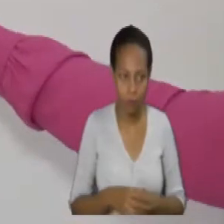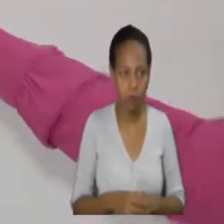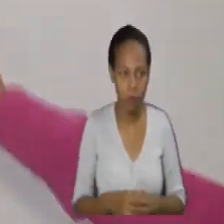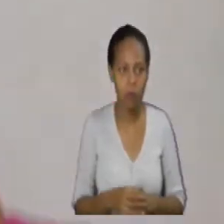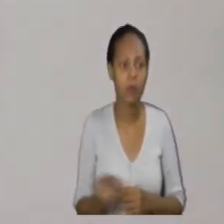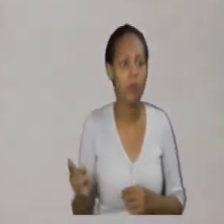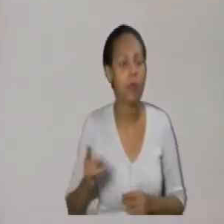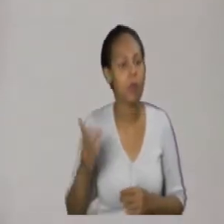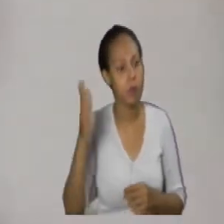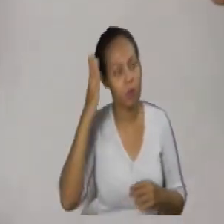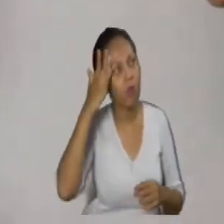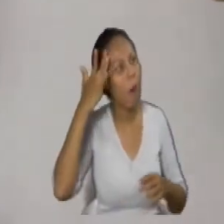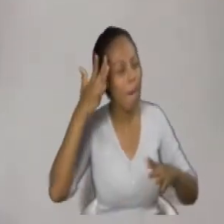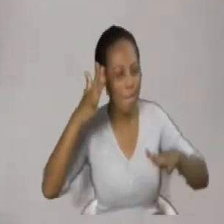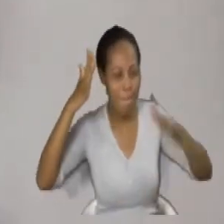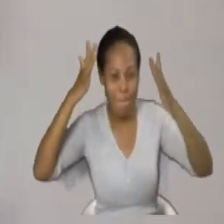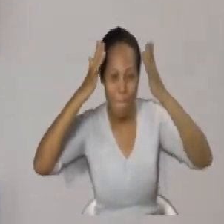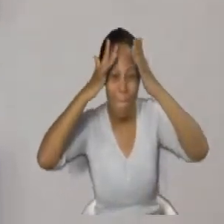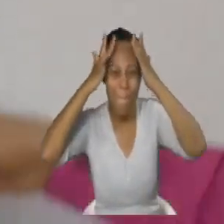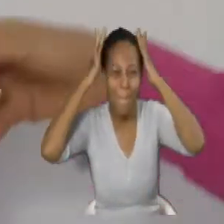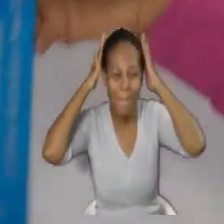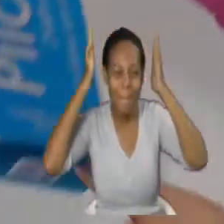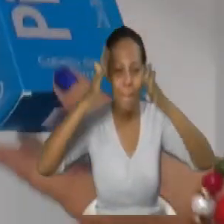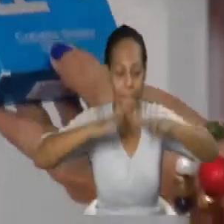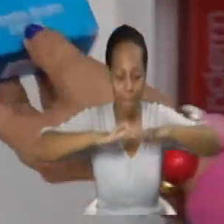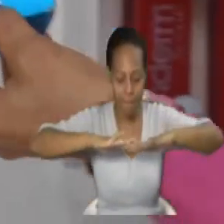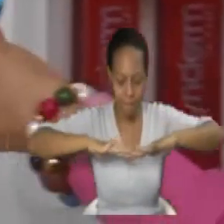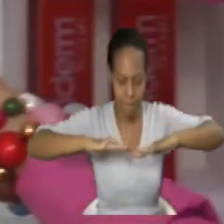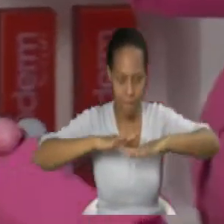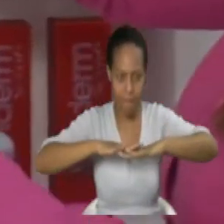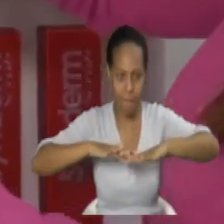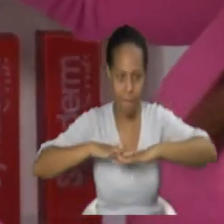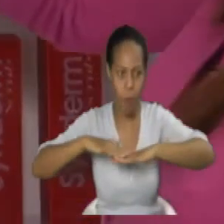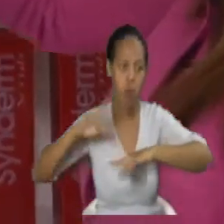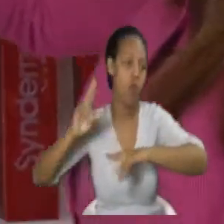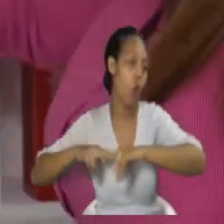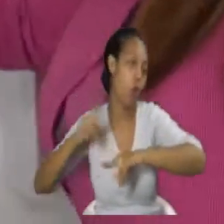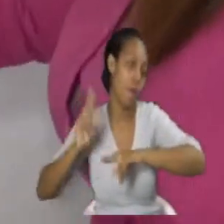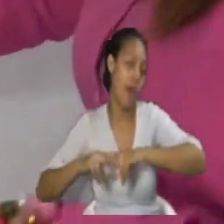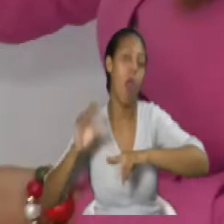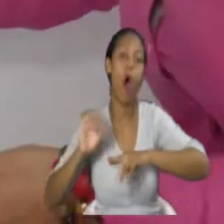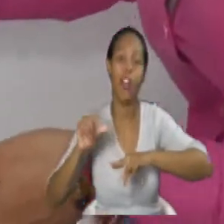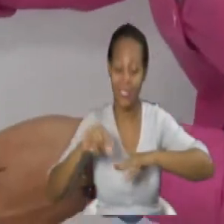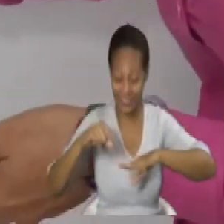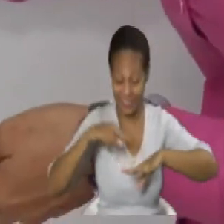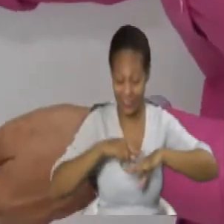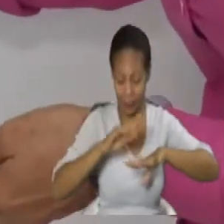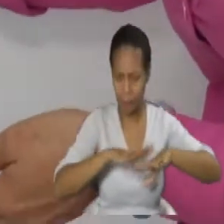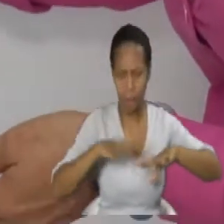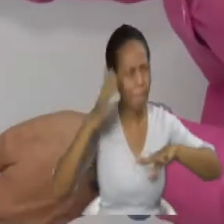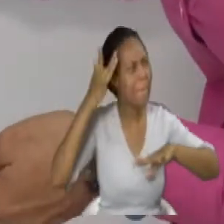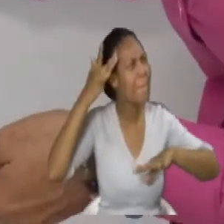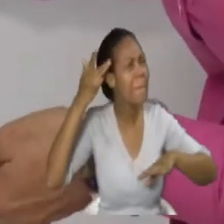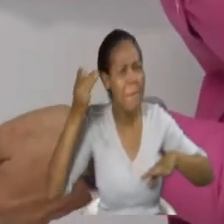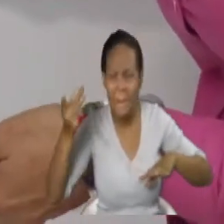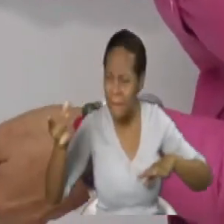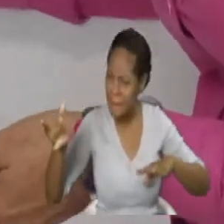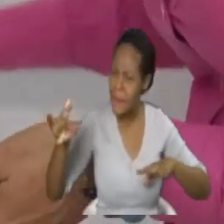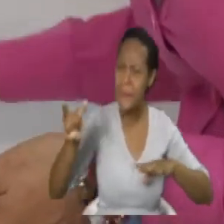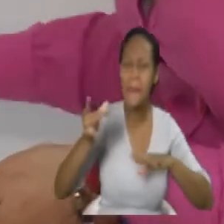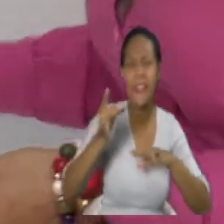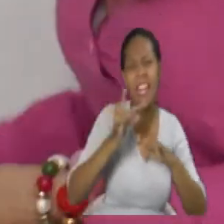cuero cabelludo normal y para cuero cabelludo graso. También se lo recomiendo,